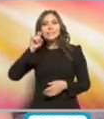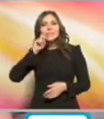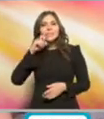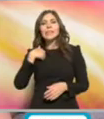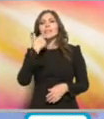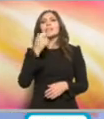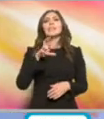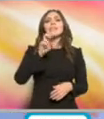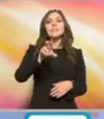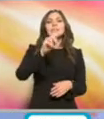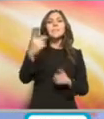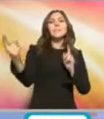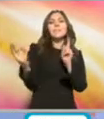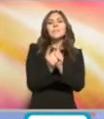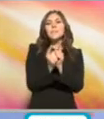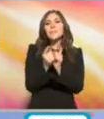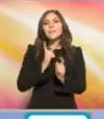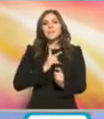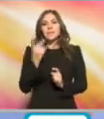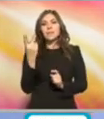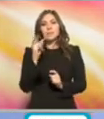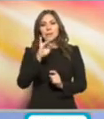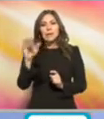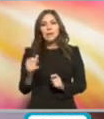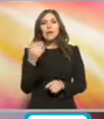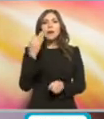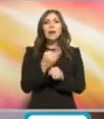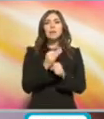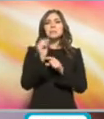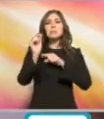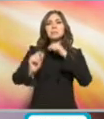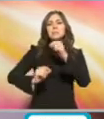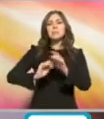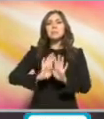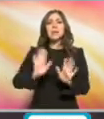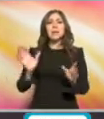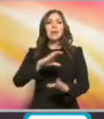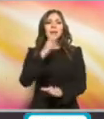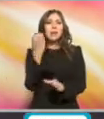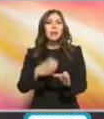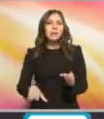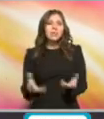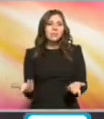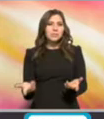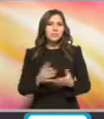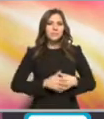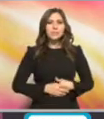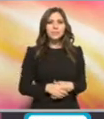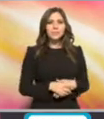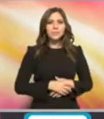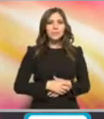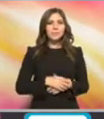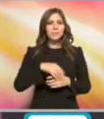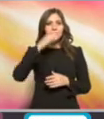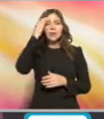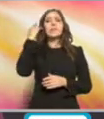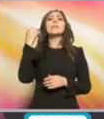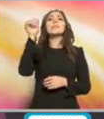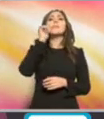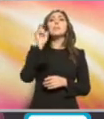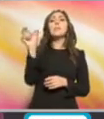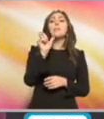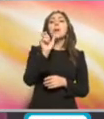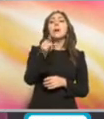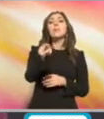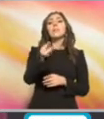buscaba constantemente a mi pareja y ahora siento que esto ha dejado de ser importante para mí. Irene, pero siempre que tengamos, por ejemplo, una situación como esta, que digas es que ya